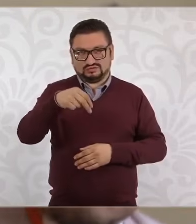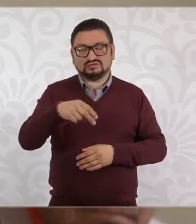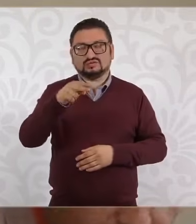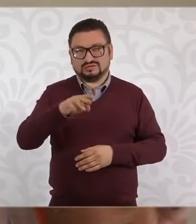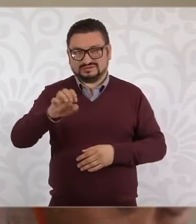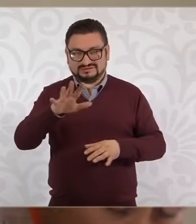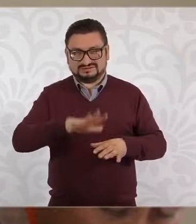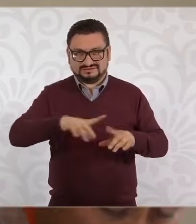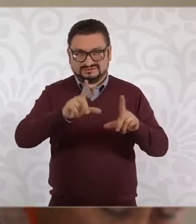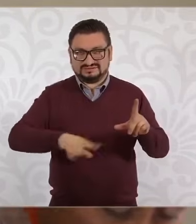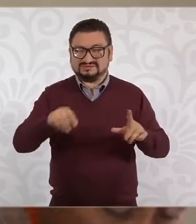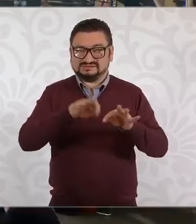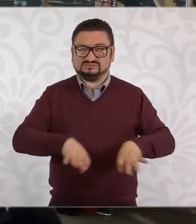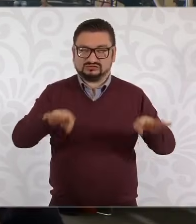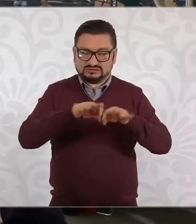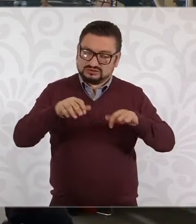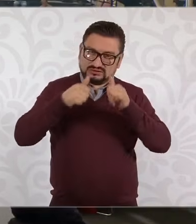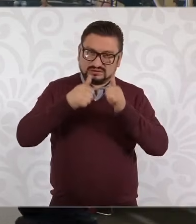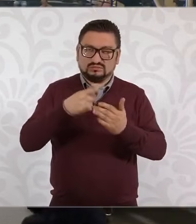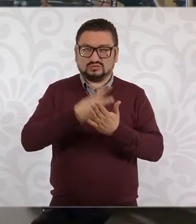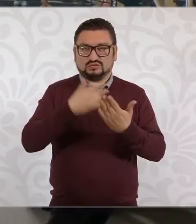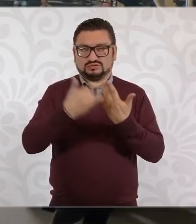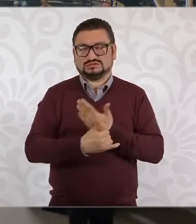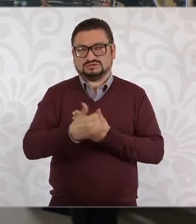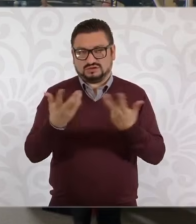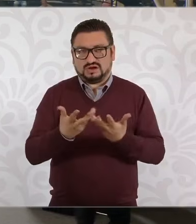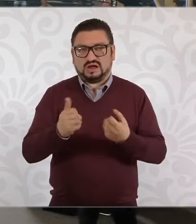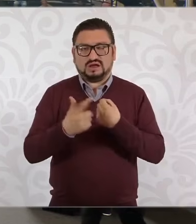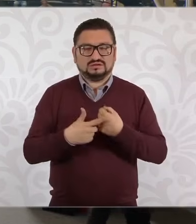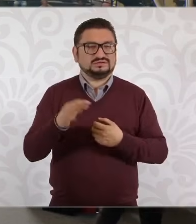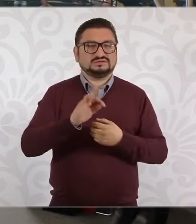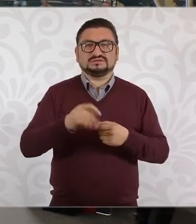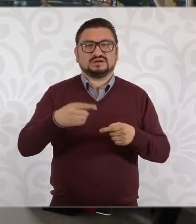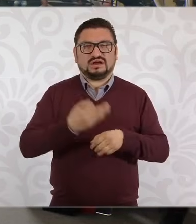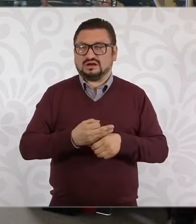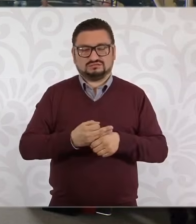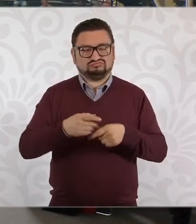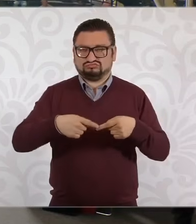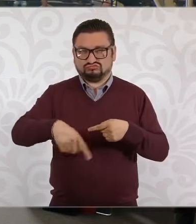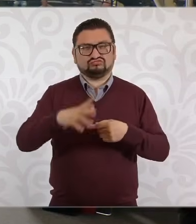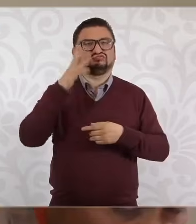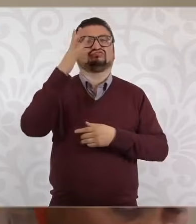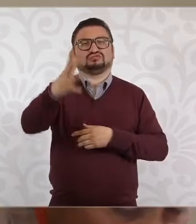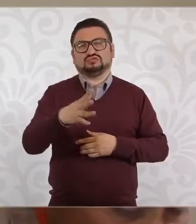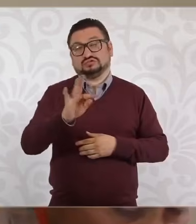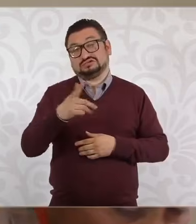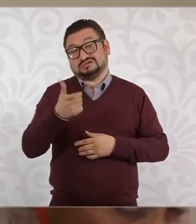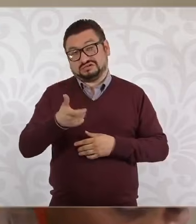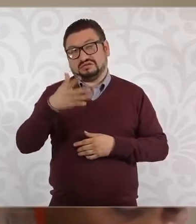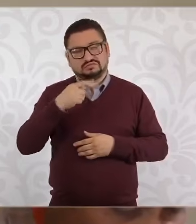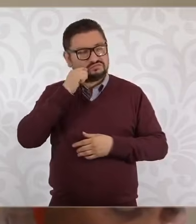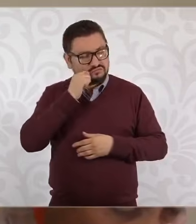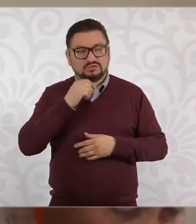es fundamental que exista un proyecto quizá tal vez a largo plazo y que puede ser costoso, sin